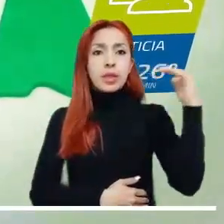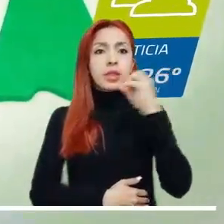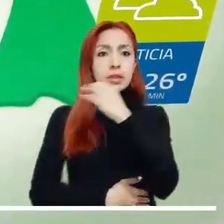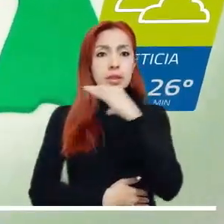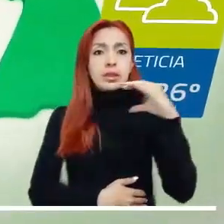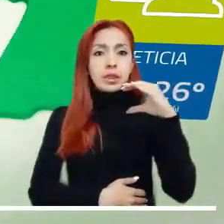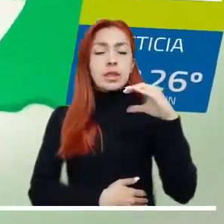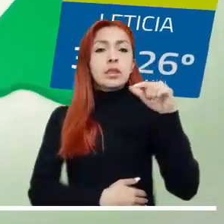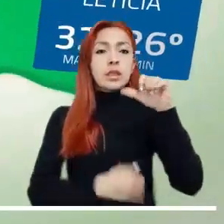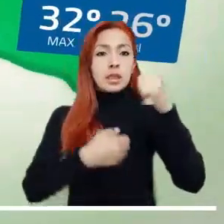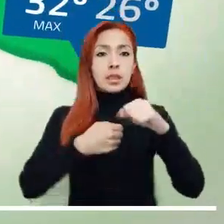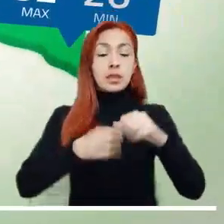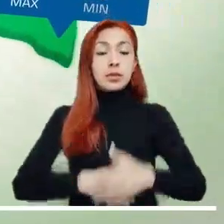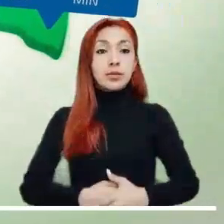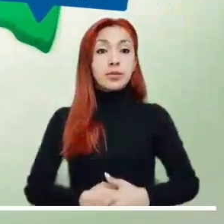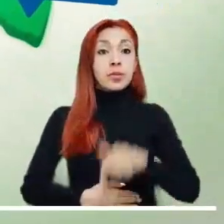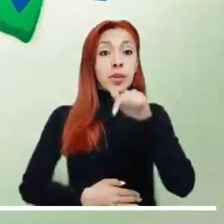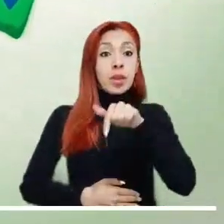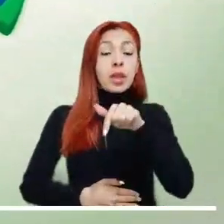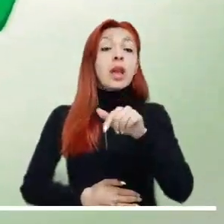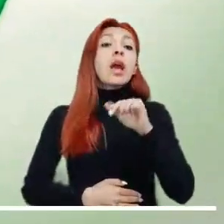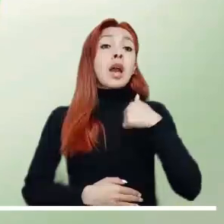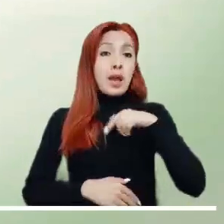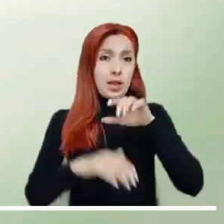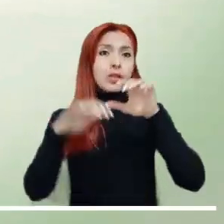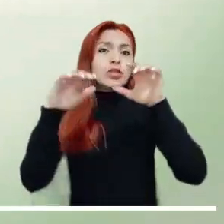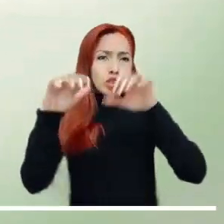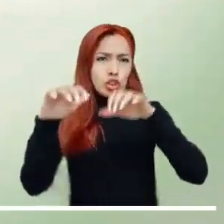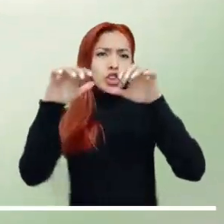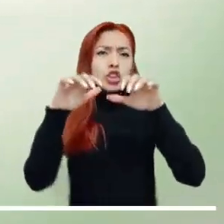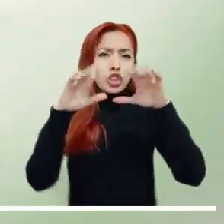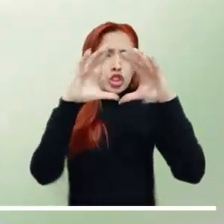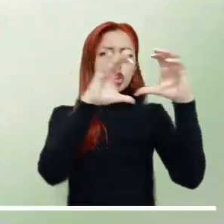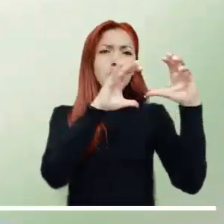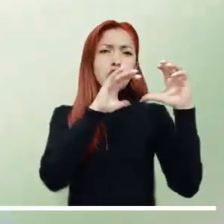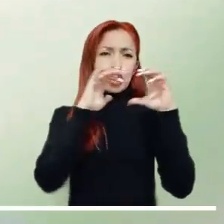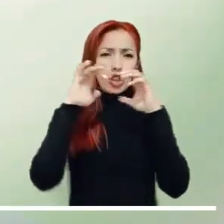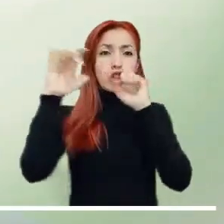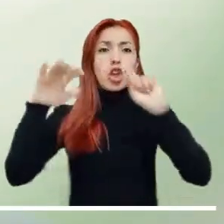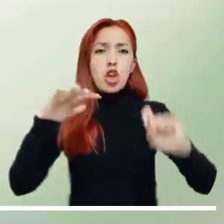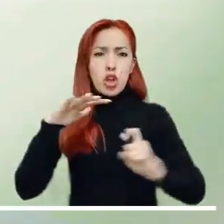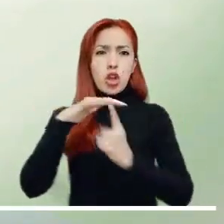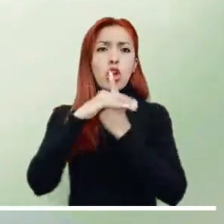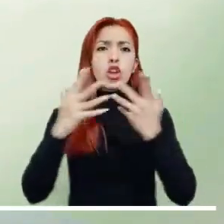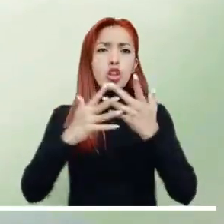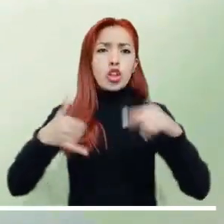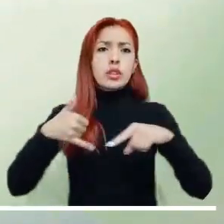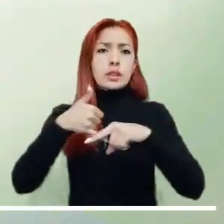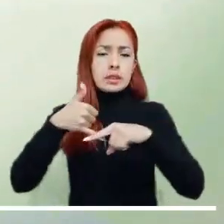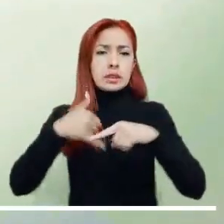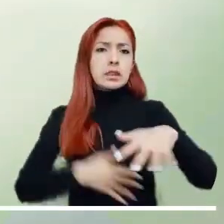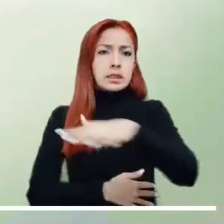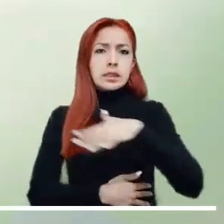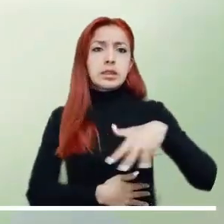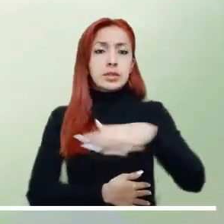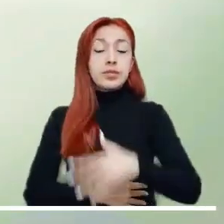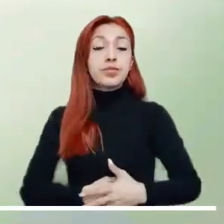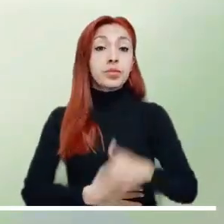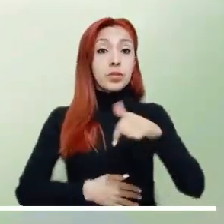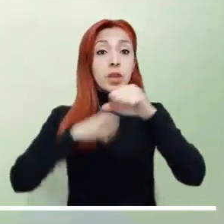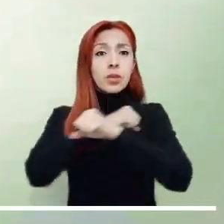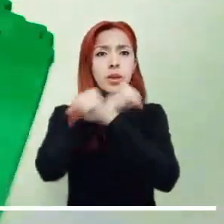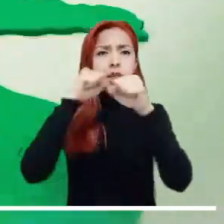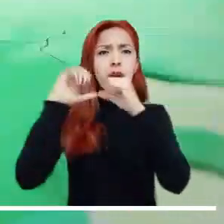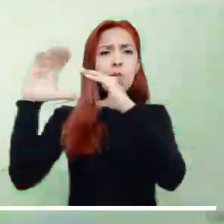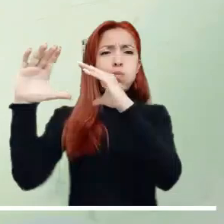Arauca. En el sur del país se prevé un aumento de la nubosidad, lo que favorecería la aparición de lluvias en amplios